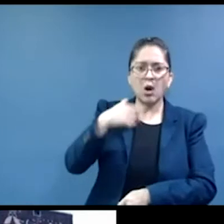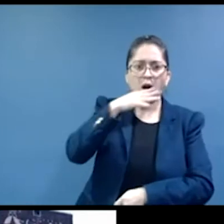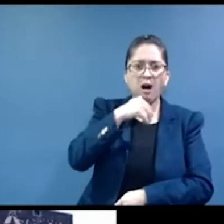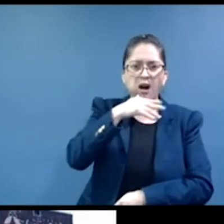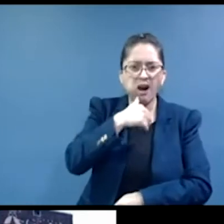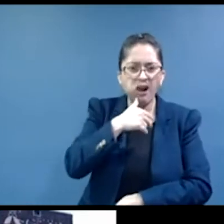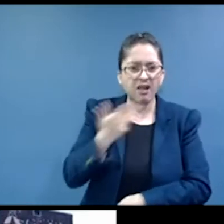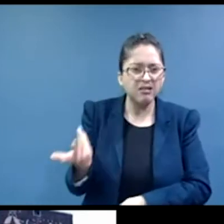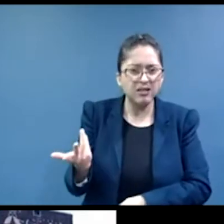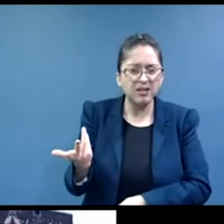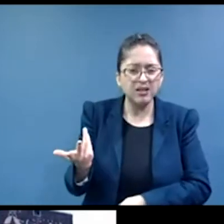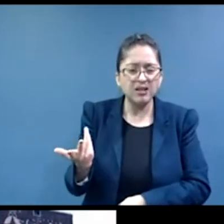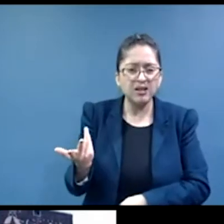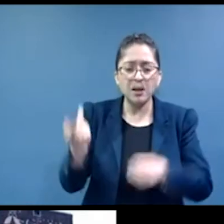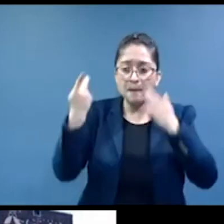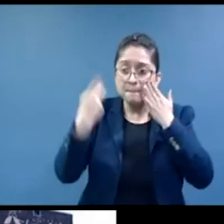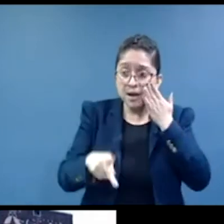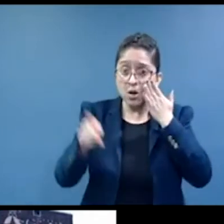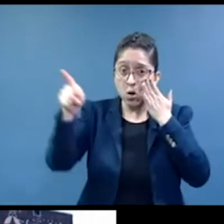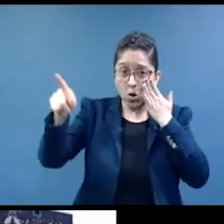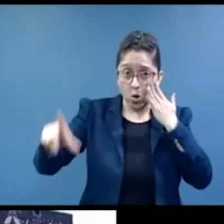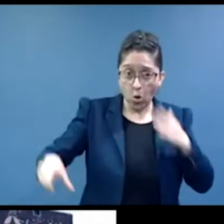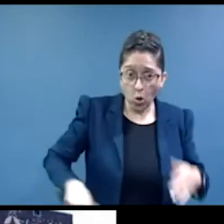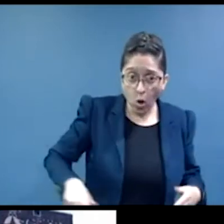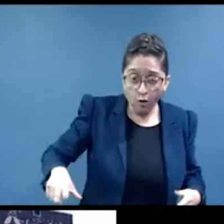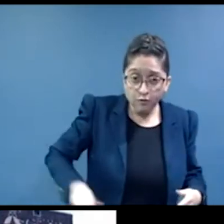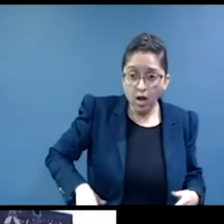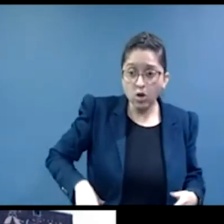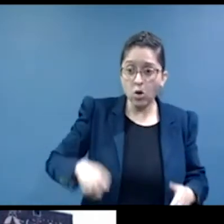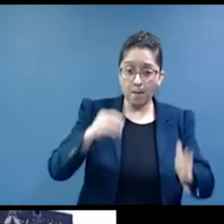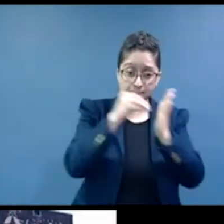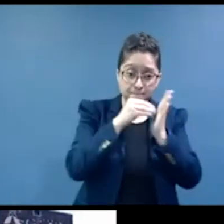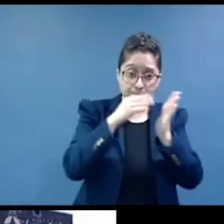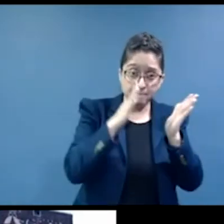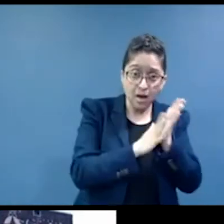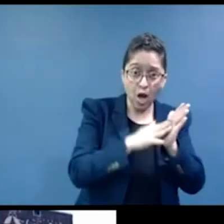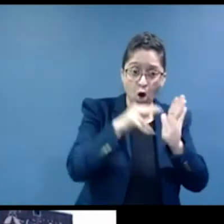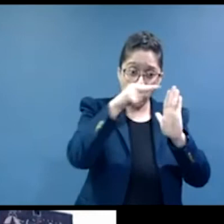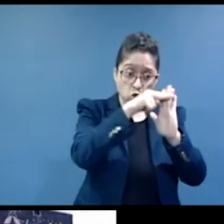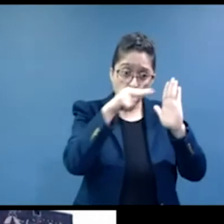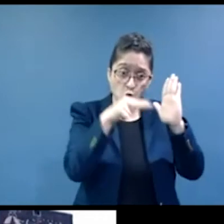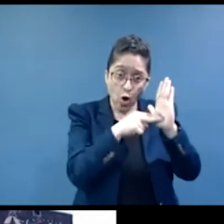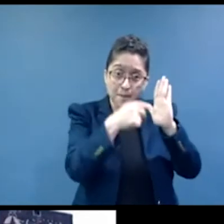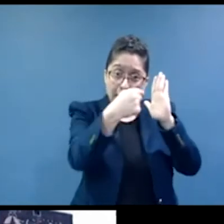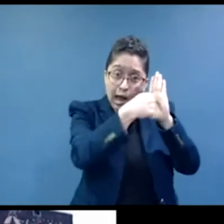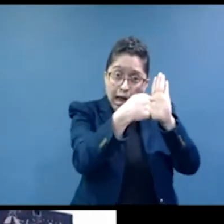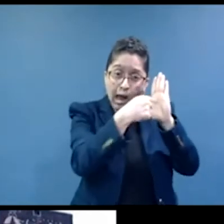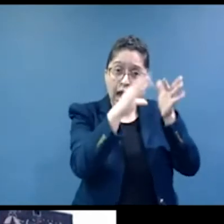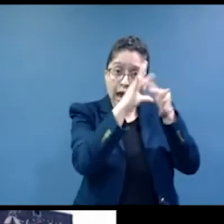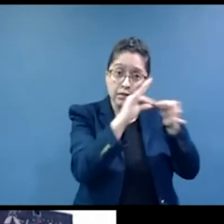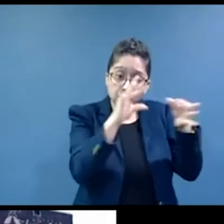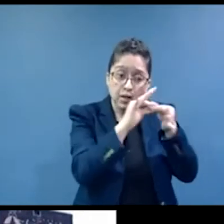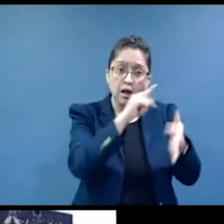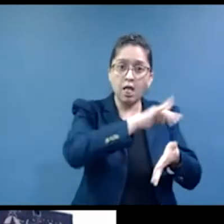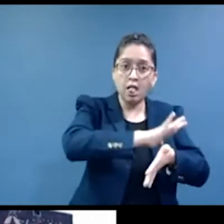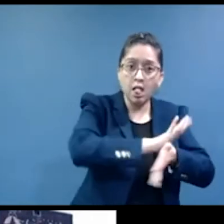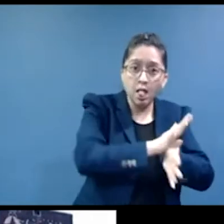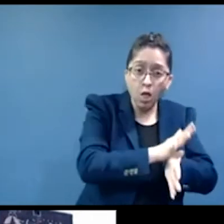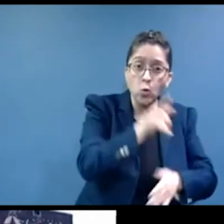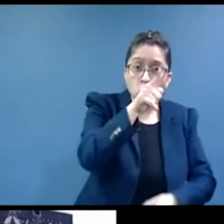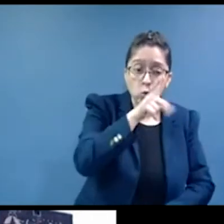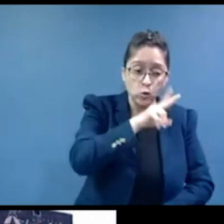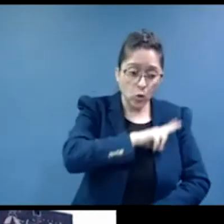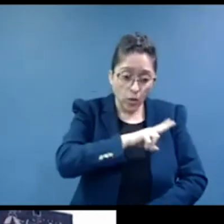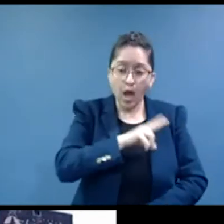Estado no puede, no debe establecer estas normas que excluyan por razón de Estado civil, ni tampoco tiene